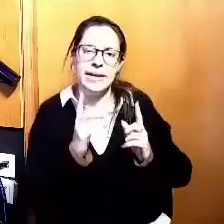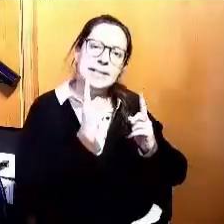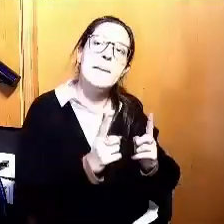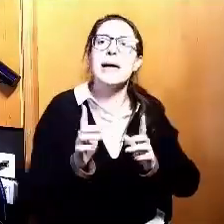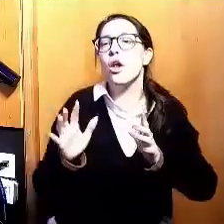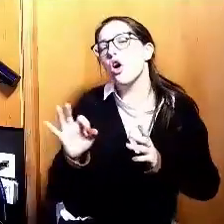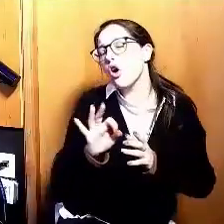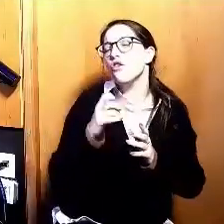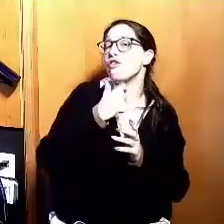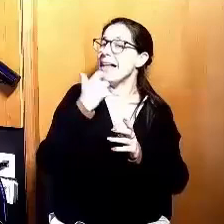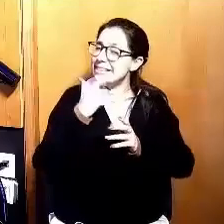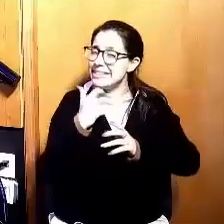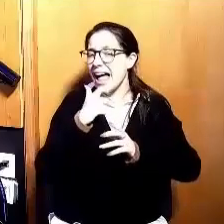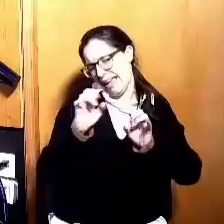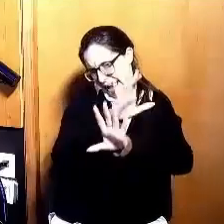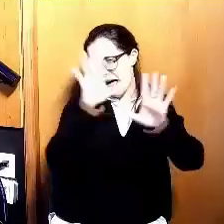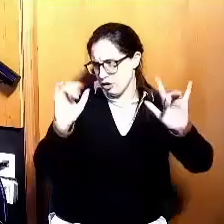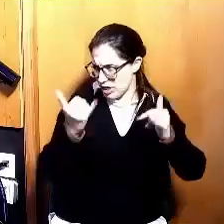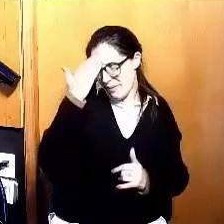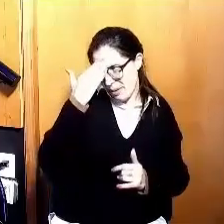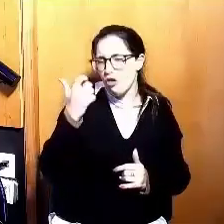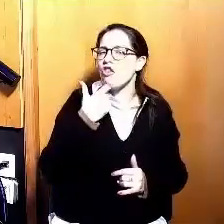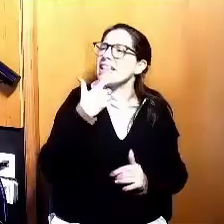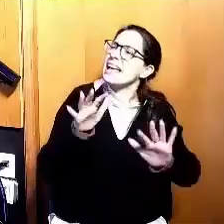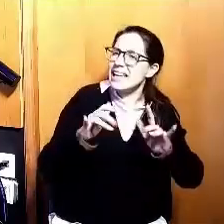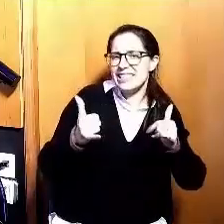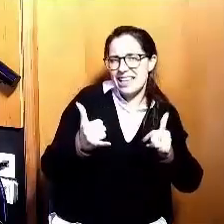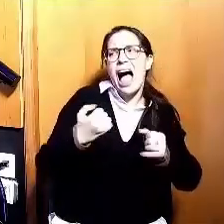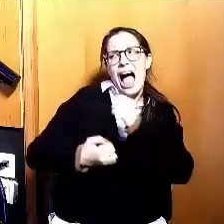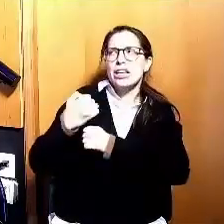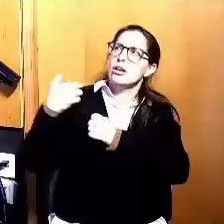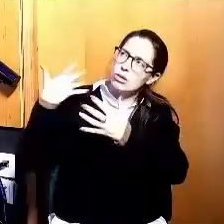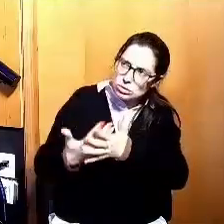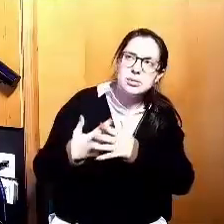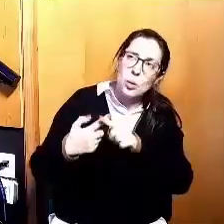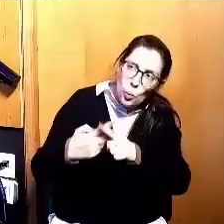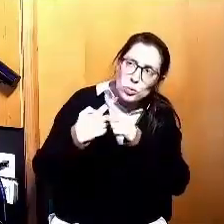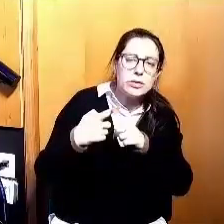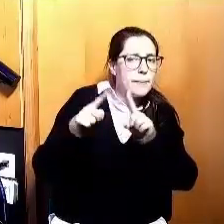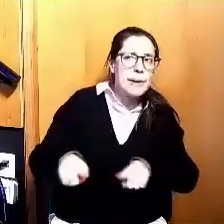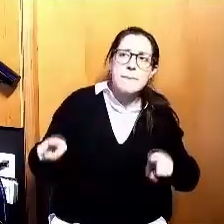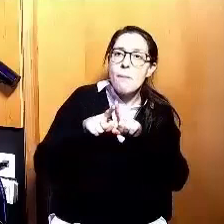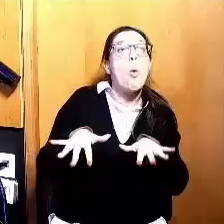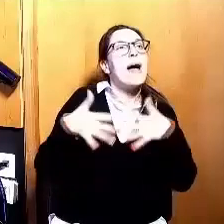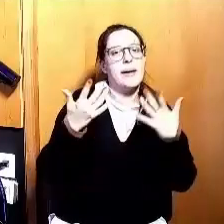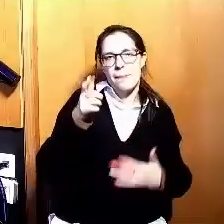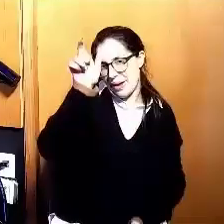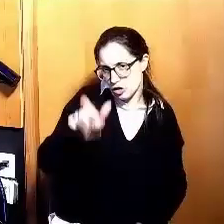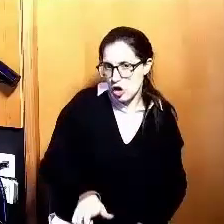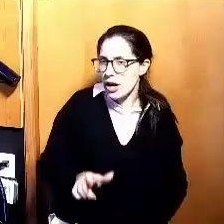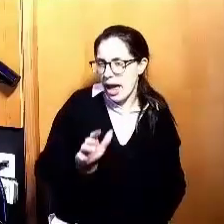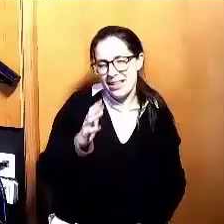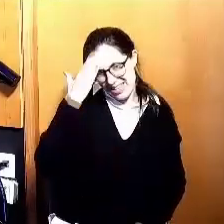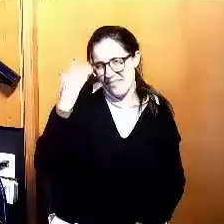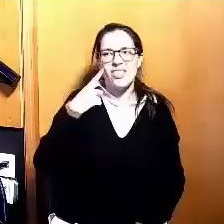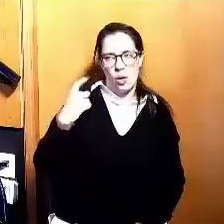sobra, ¿no? Lo que falta es bastante claro, creo que lo venimos discutiendo hace muchos años y hasta cualquier persona con un mínimo de corrección política se da